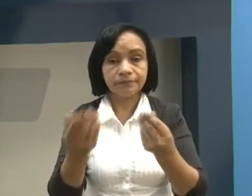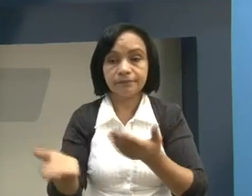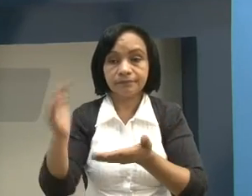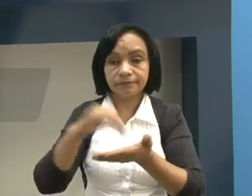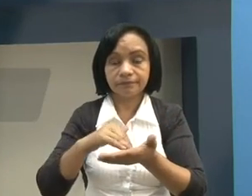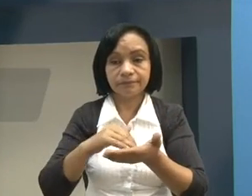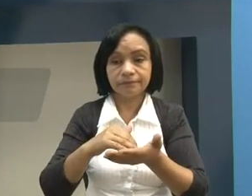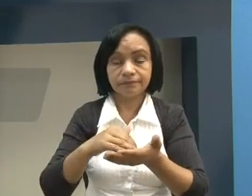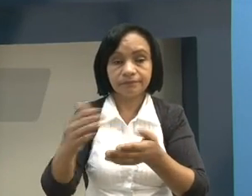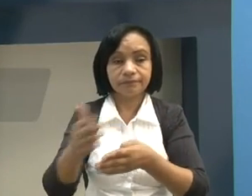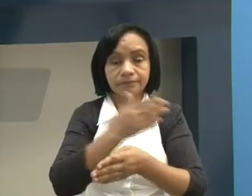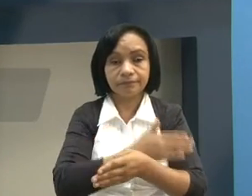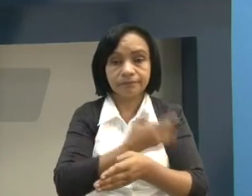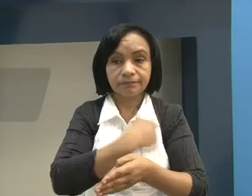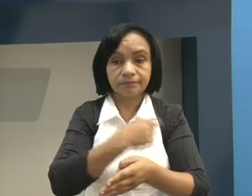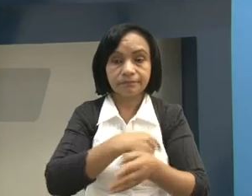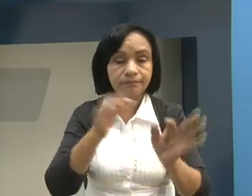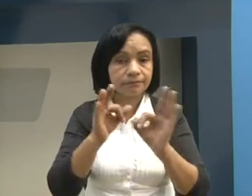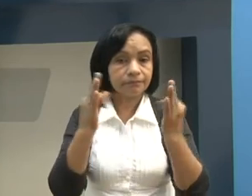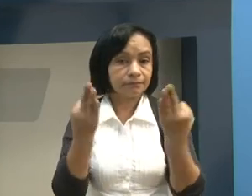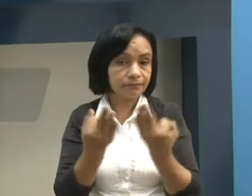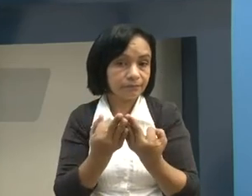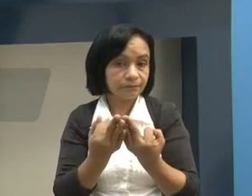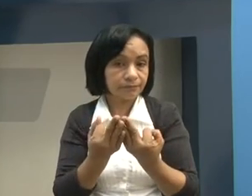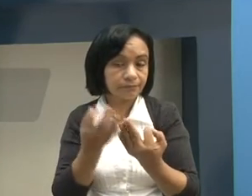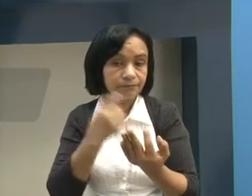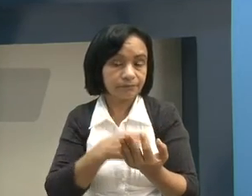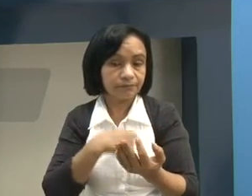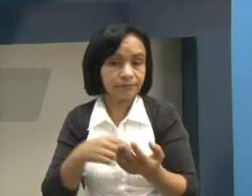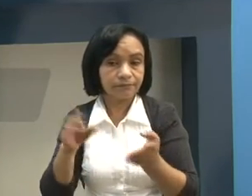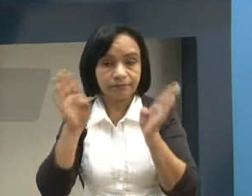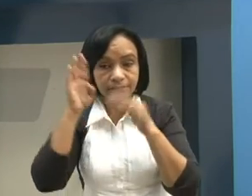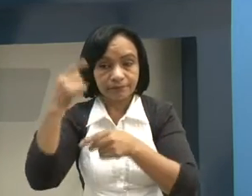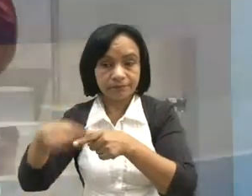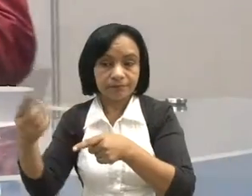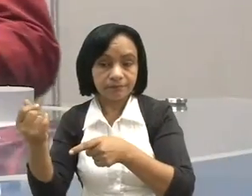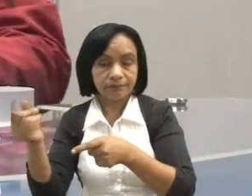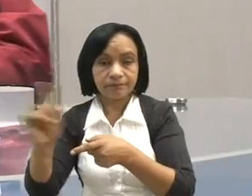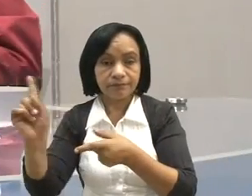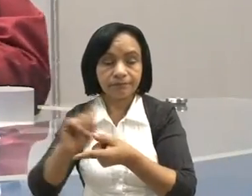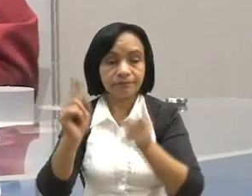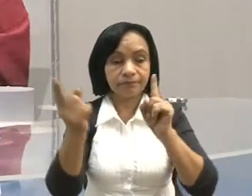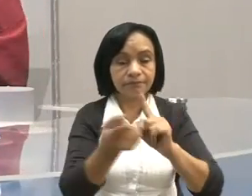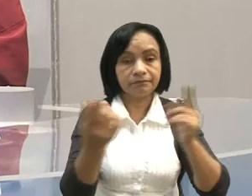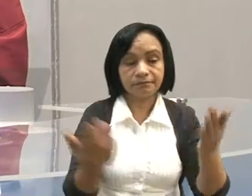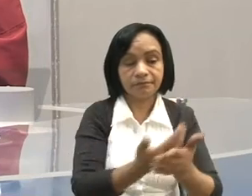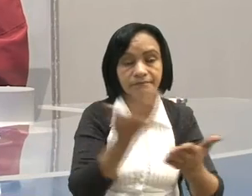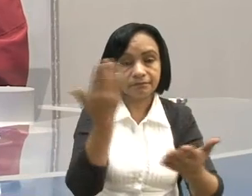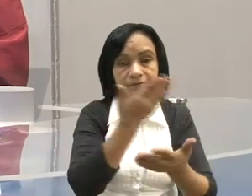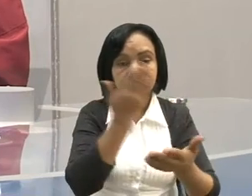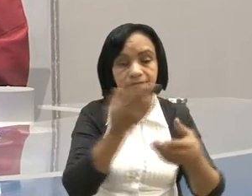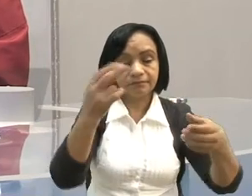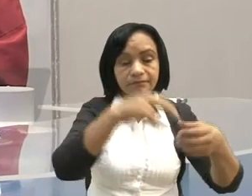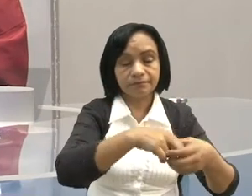escuela pública de familias que tenían a sus hijos en los colegios privados, y entonces todo eso es lo que te permite